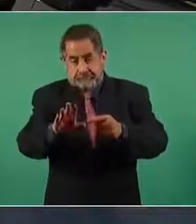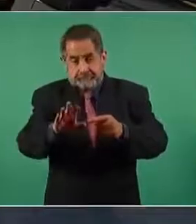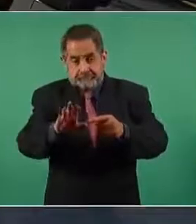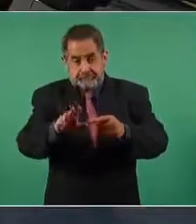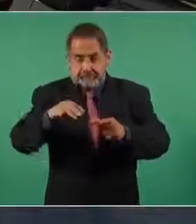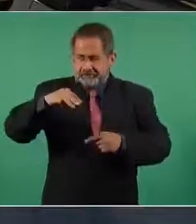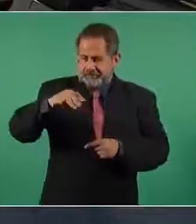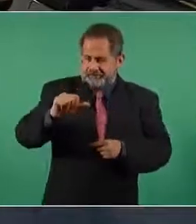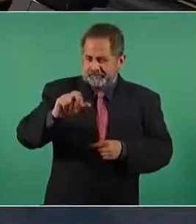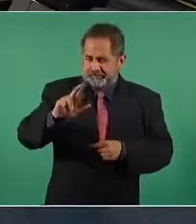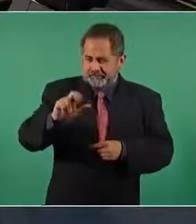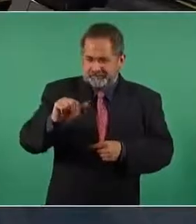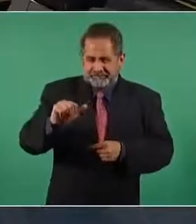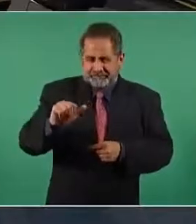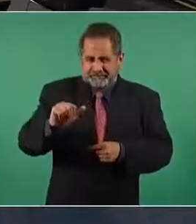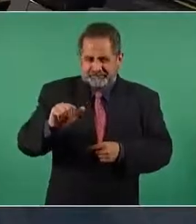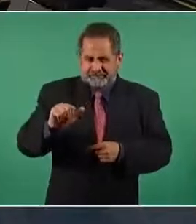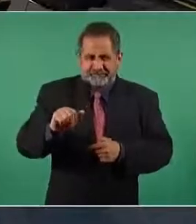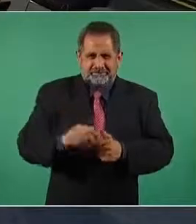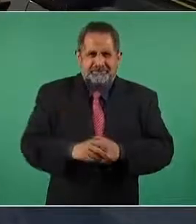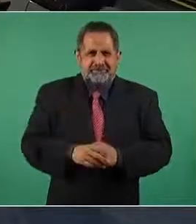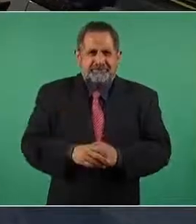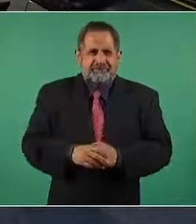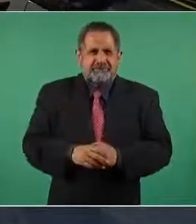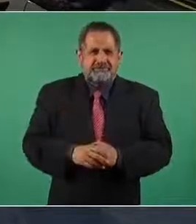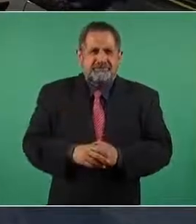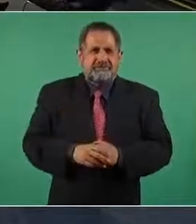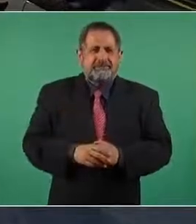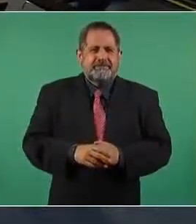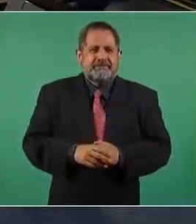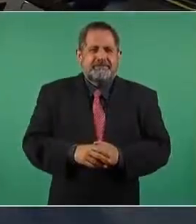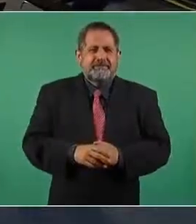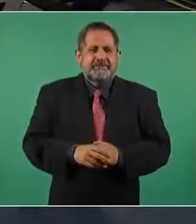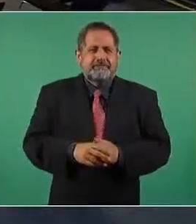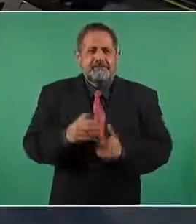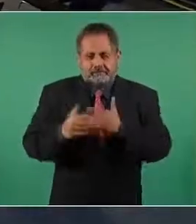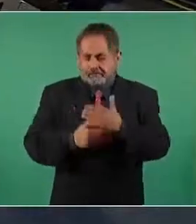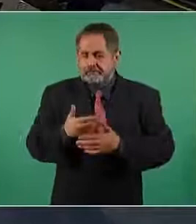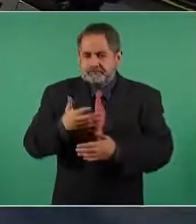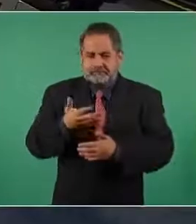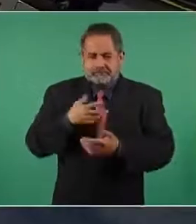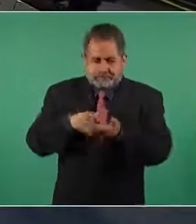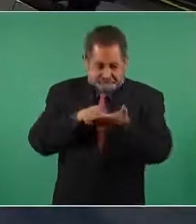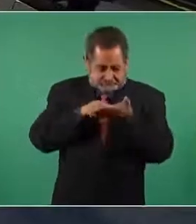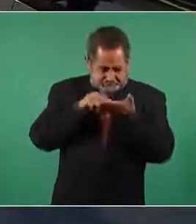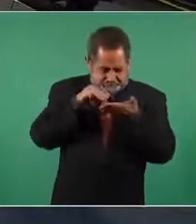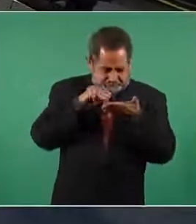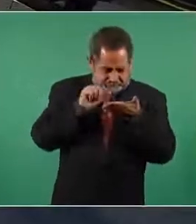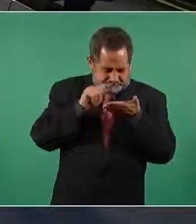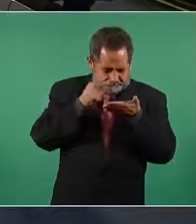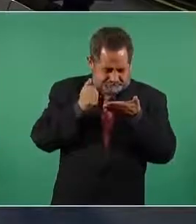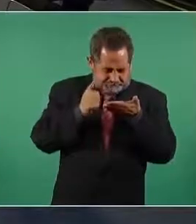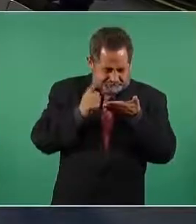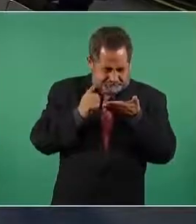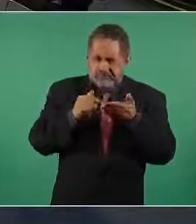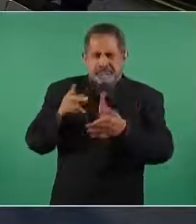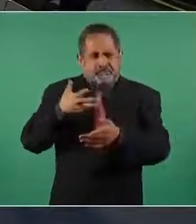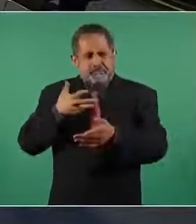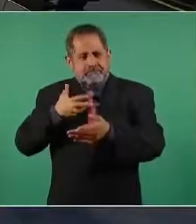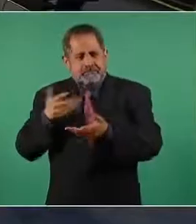¿es Mara? Sí, bueno, Mara, mi nombre. Bueno, pues aquí está Marta Alicia. Sí, está bien, los dos son válidos.